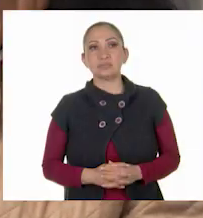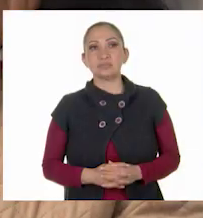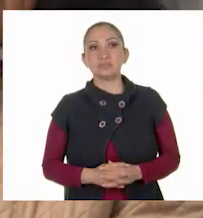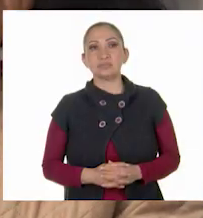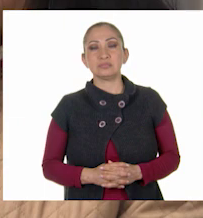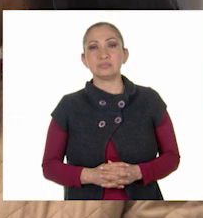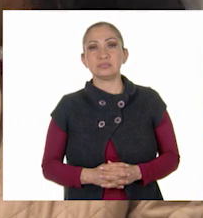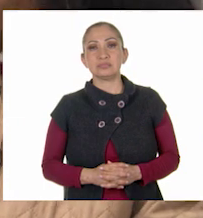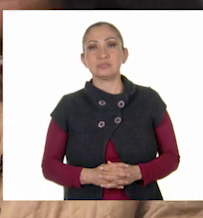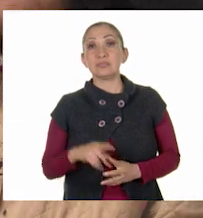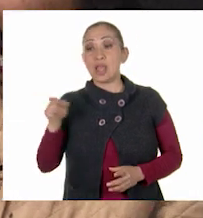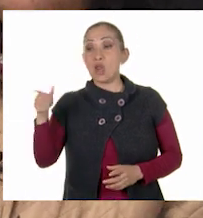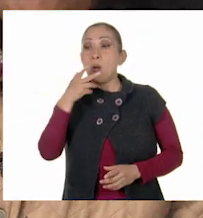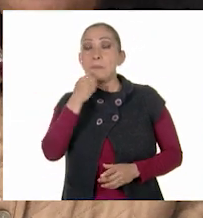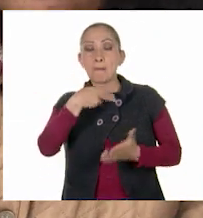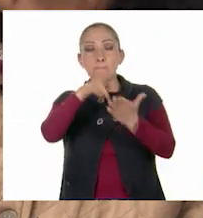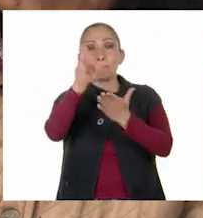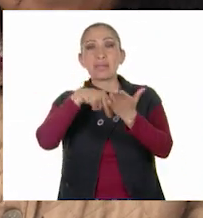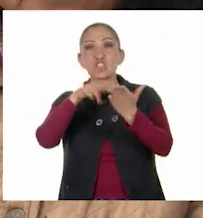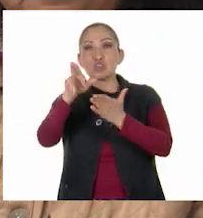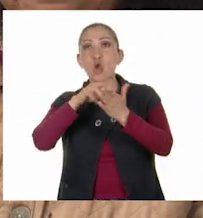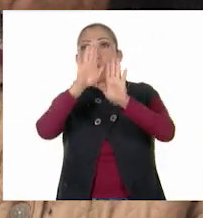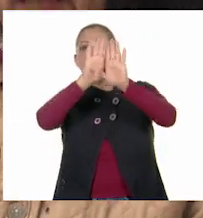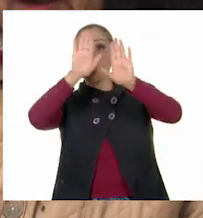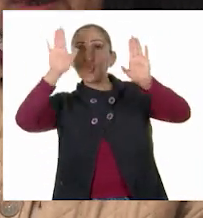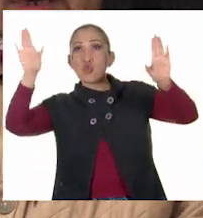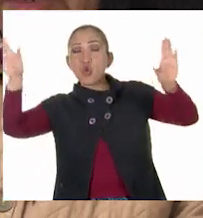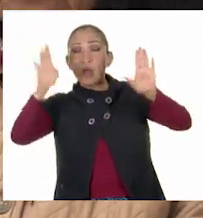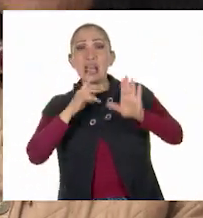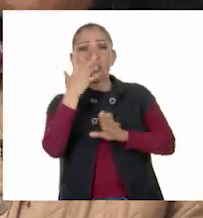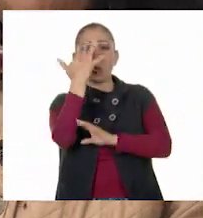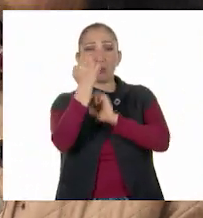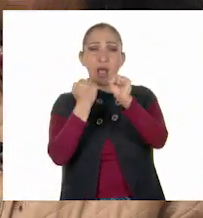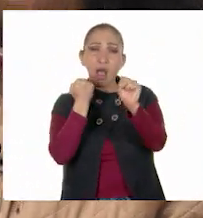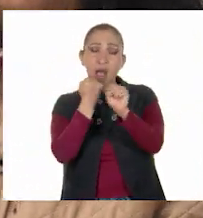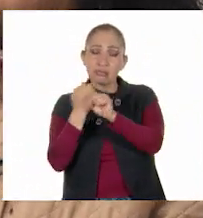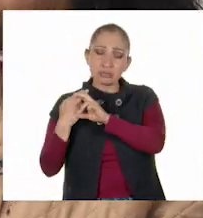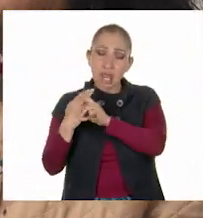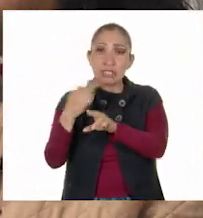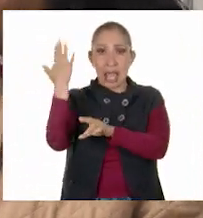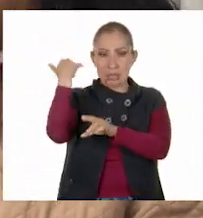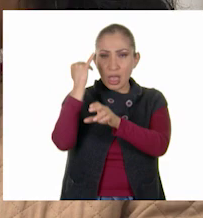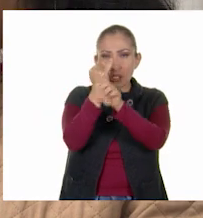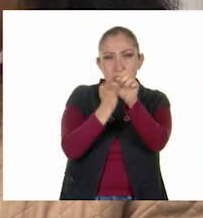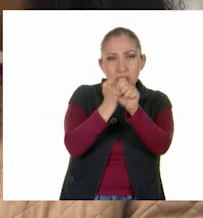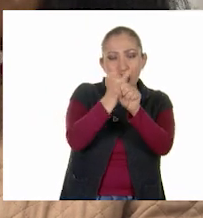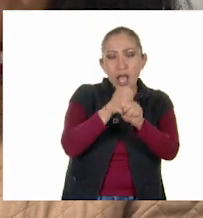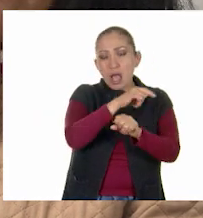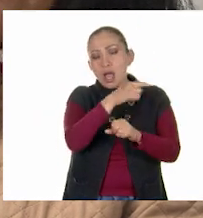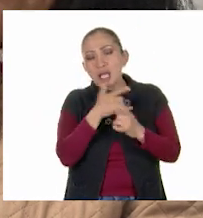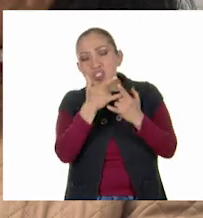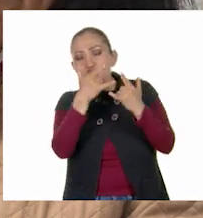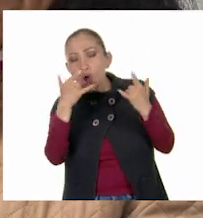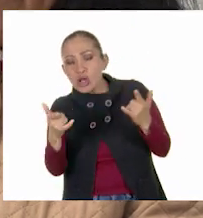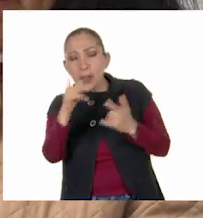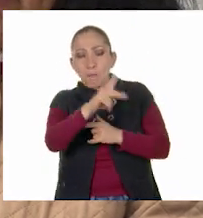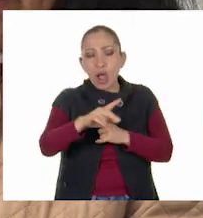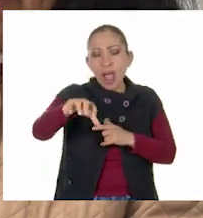Él pintó esos murales en 50 años. Hizo un trabajo de investigación etnográfica,